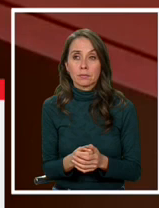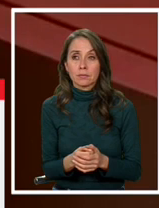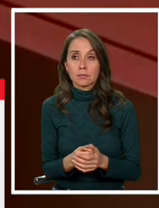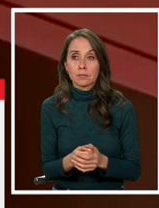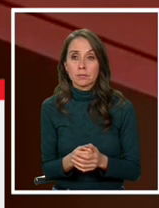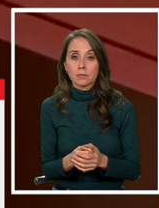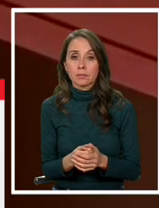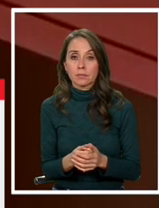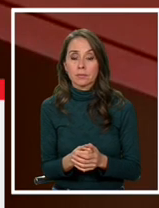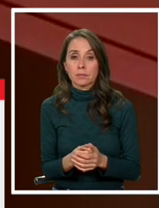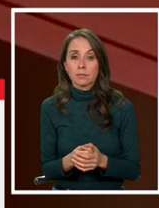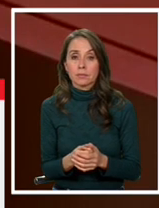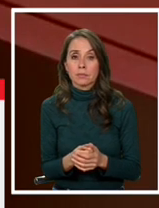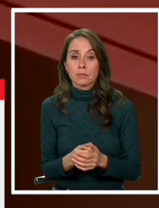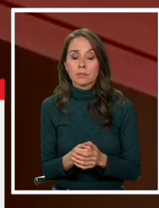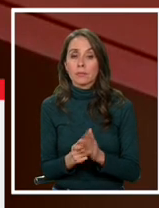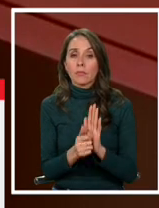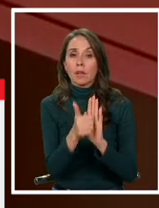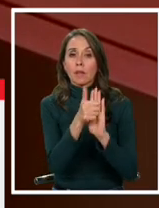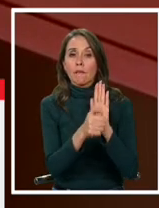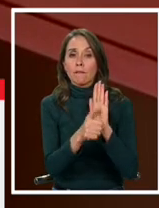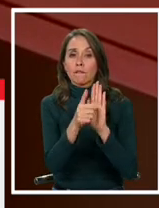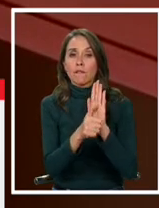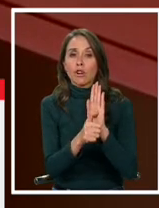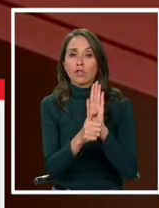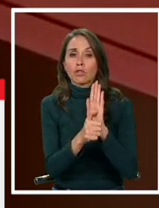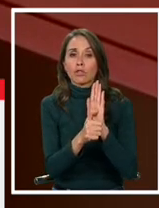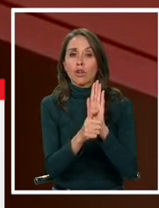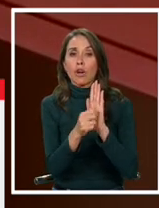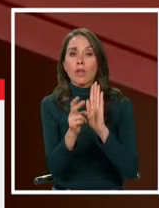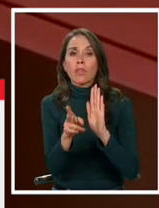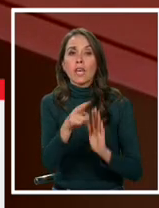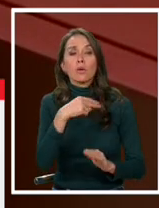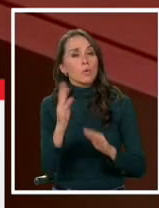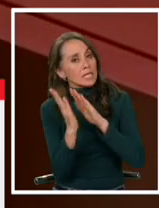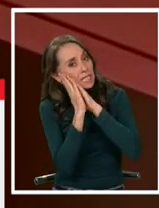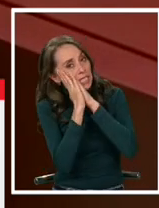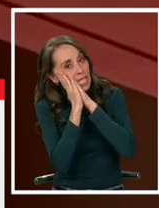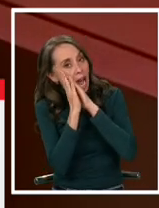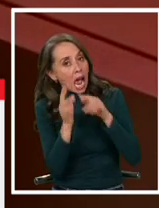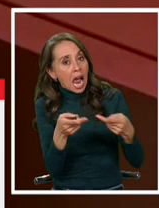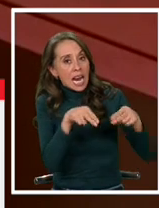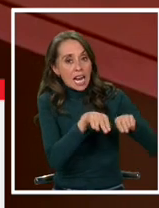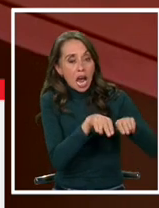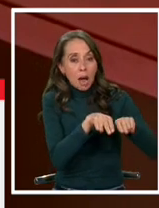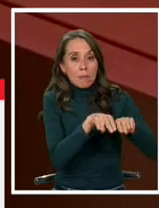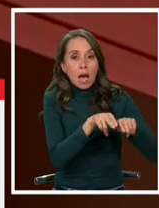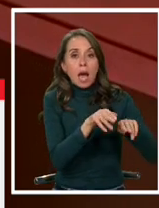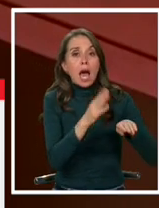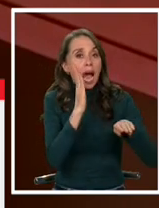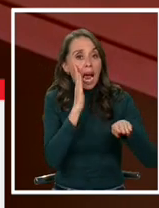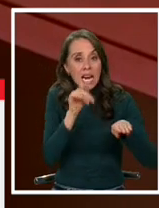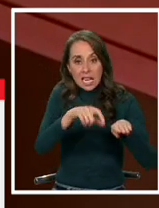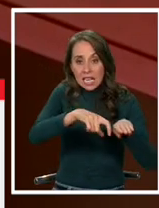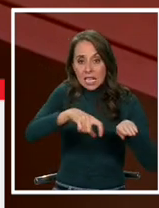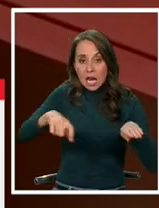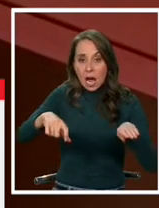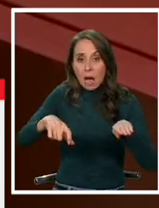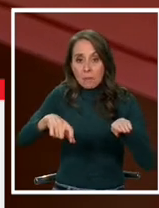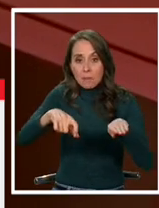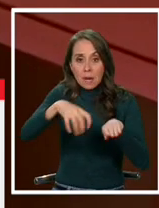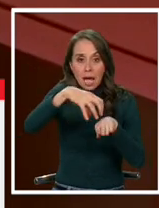golpear era una fotografía de la cama nuestra cama y en mi lado de la cama había materia